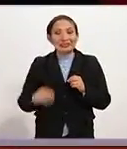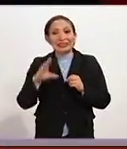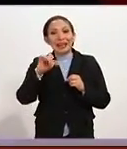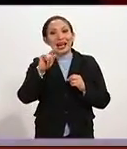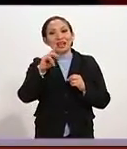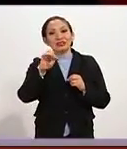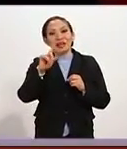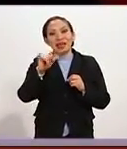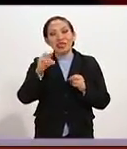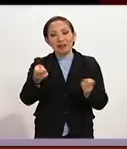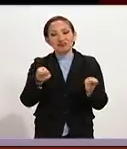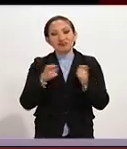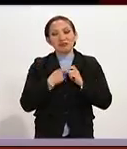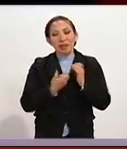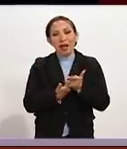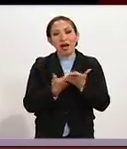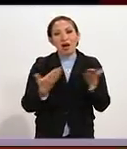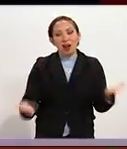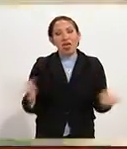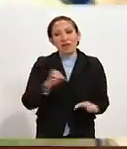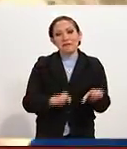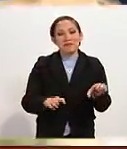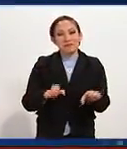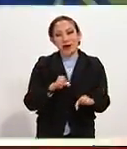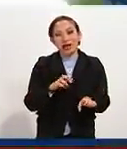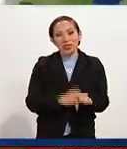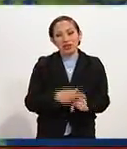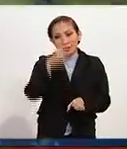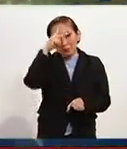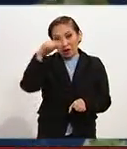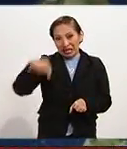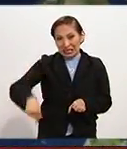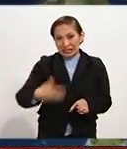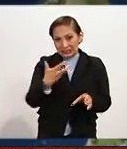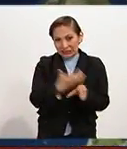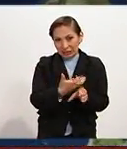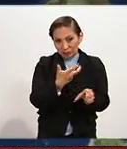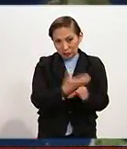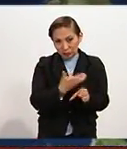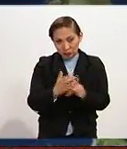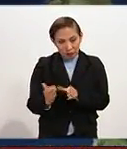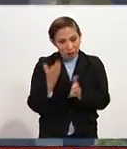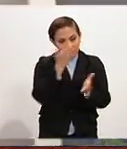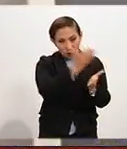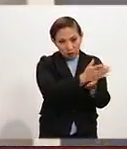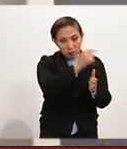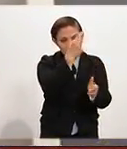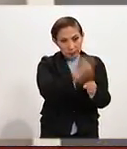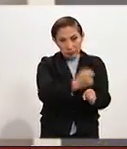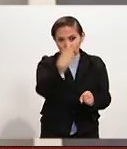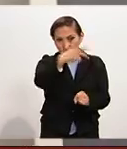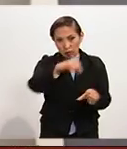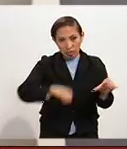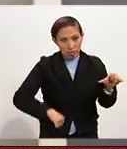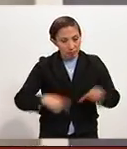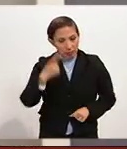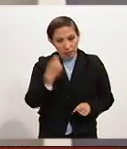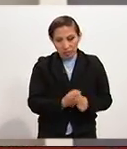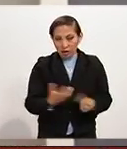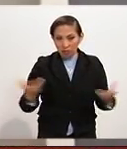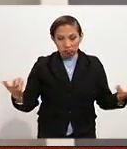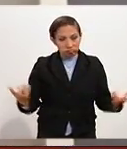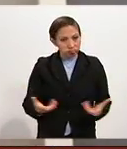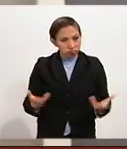Carlos Saada tomó posesión como embajador de México en los Estados Unidos. Como primera actividad, lo primero que hizo